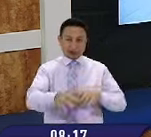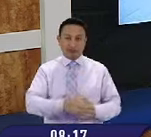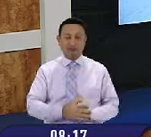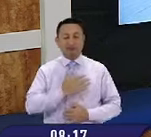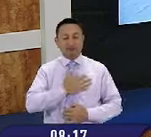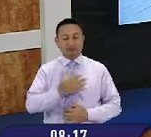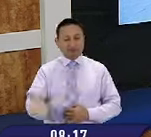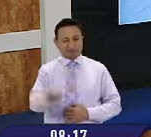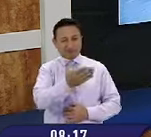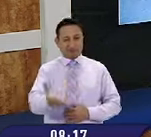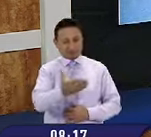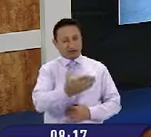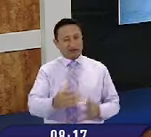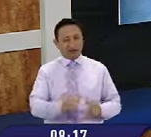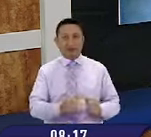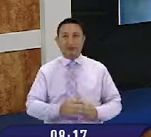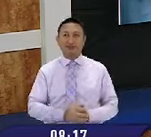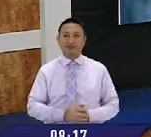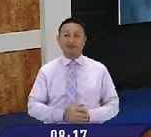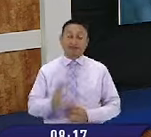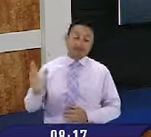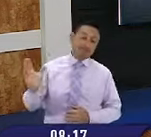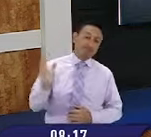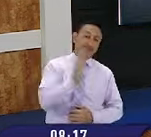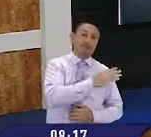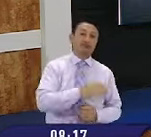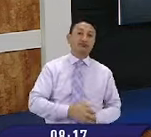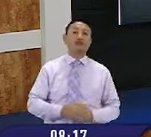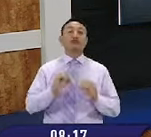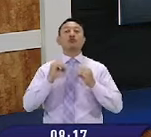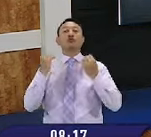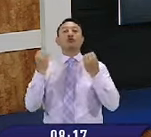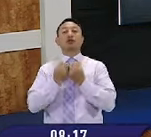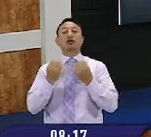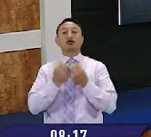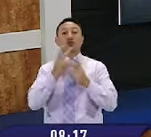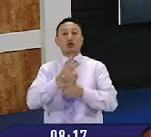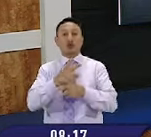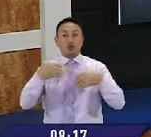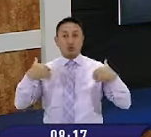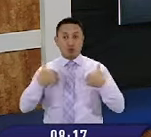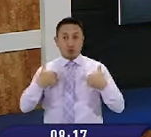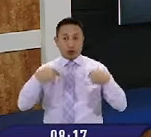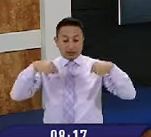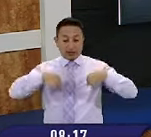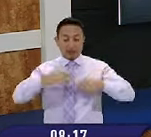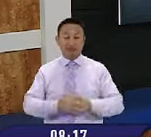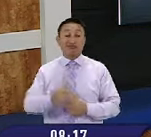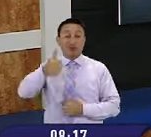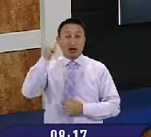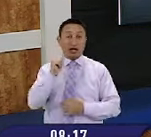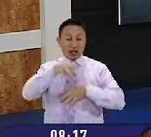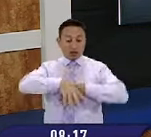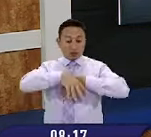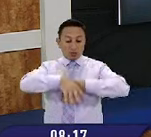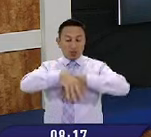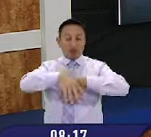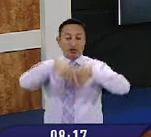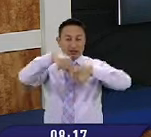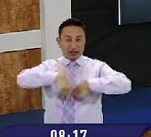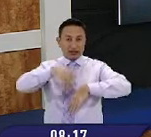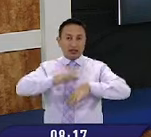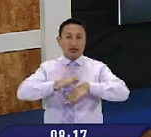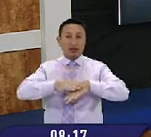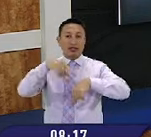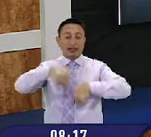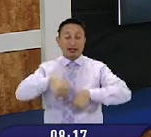favor, vayan, vayan. Organizaciones y colectivos de protección animal protagonizaron una marcha en contra de una presunta mala práctica